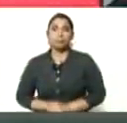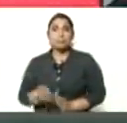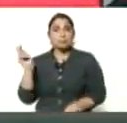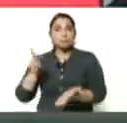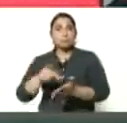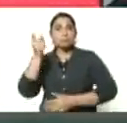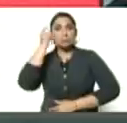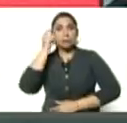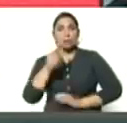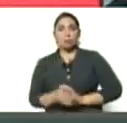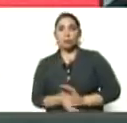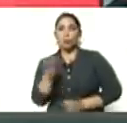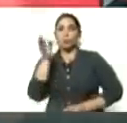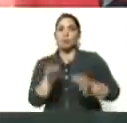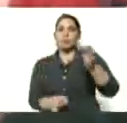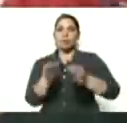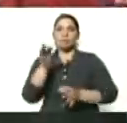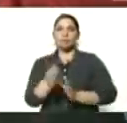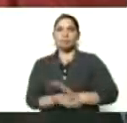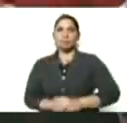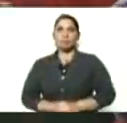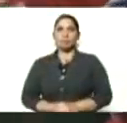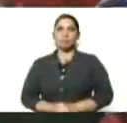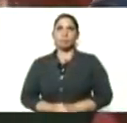día de la justicia.